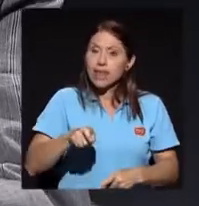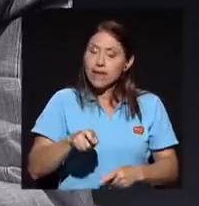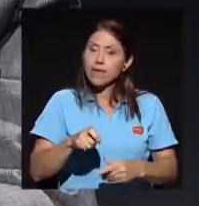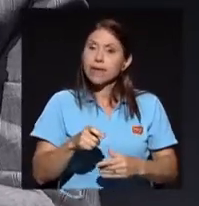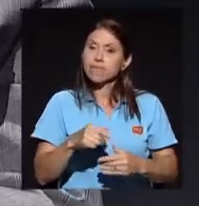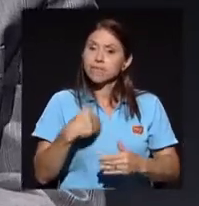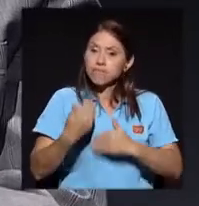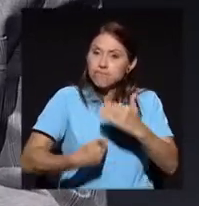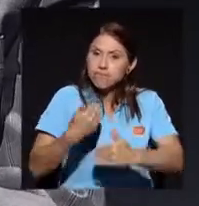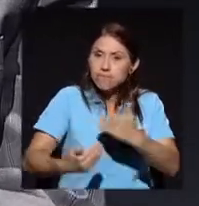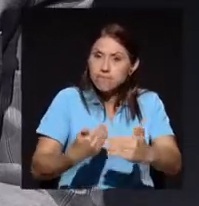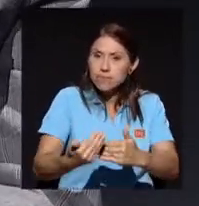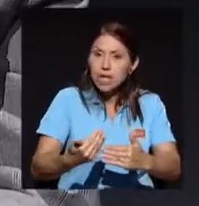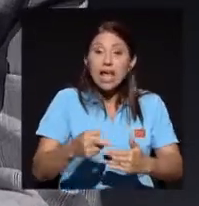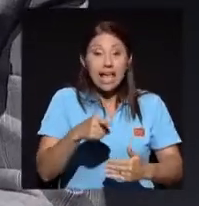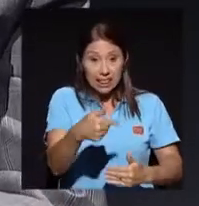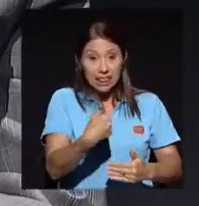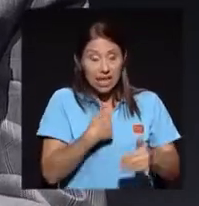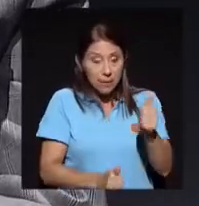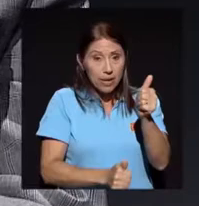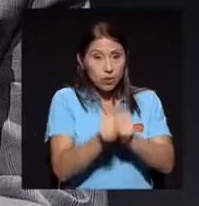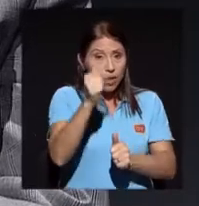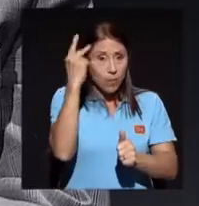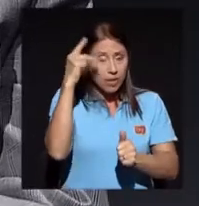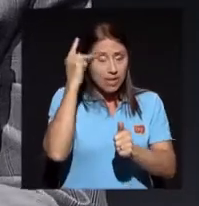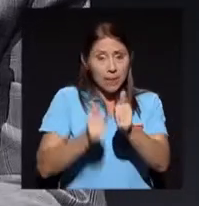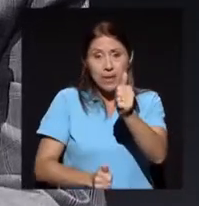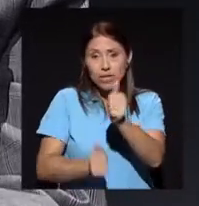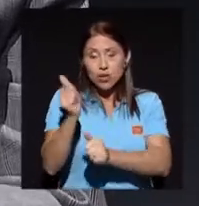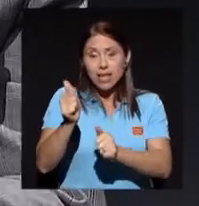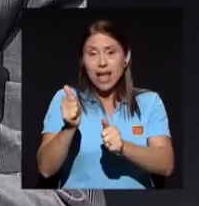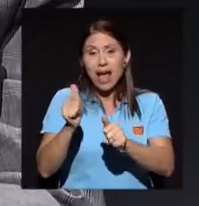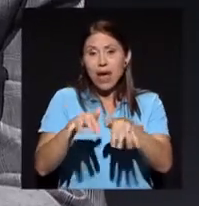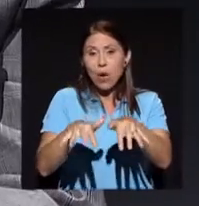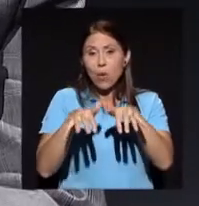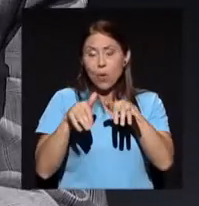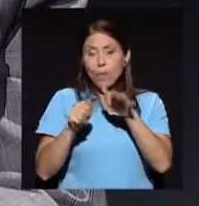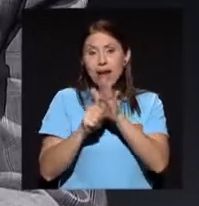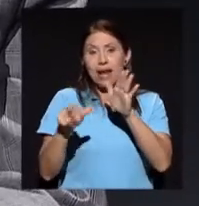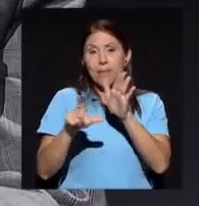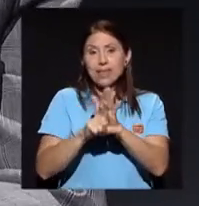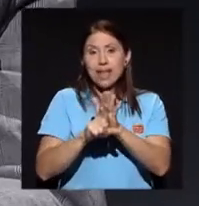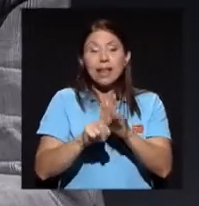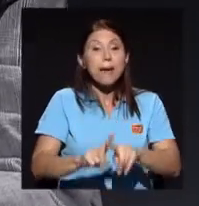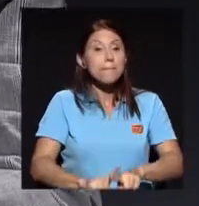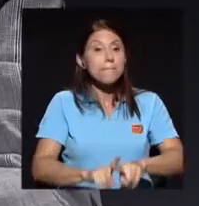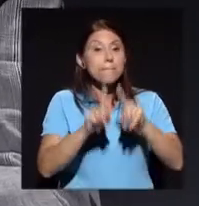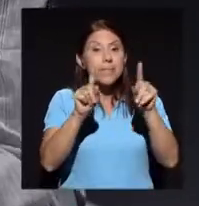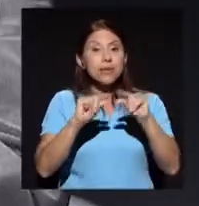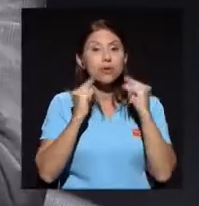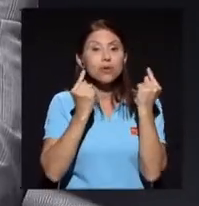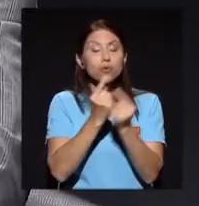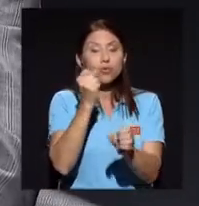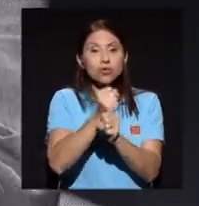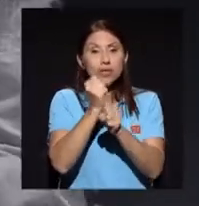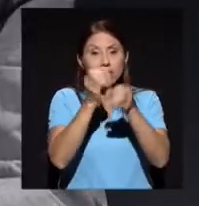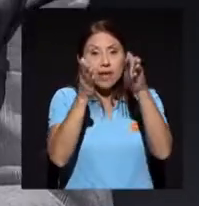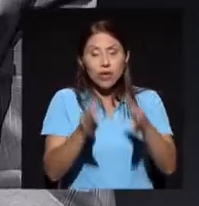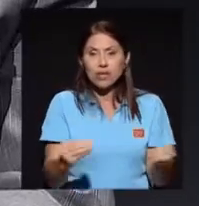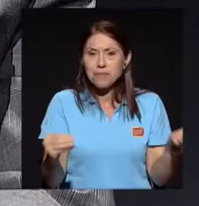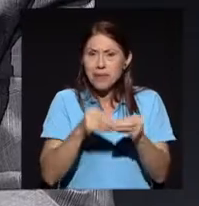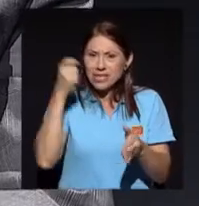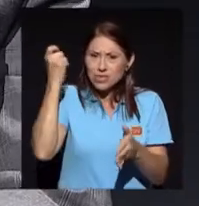la gran mayoría parlamentaria pero los sindicatos sobre todo los sindicatos más duros están opuestos a la reforma laboral